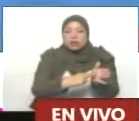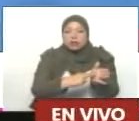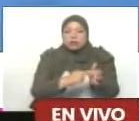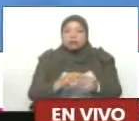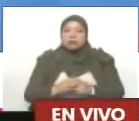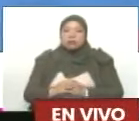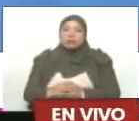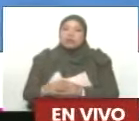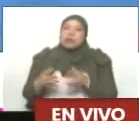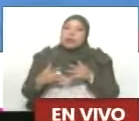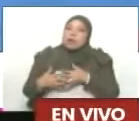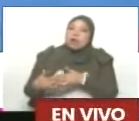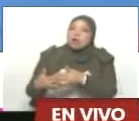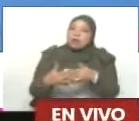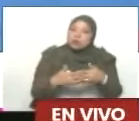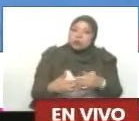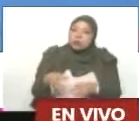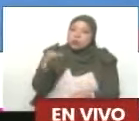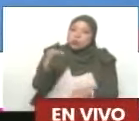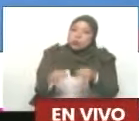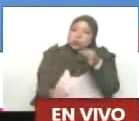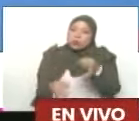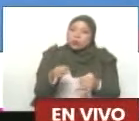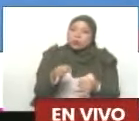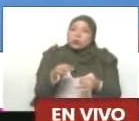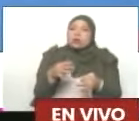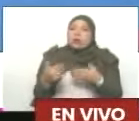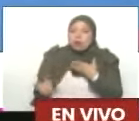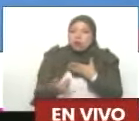Estados Unidos salió a justificar el ataque al consulado.